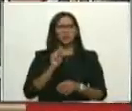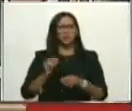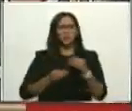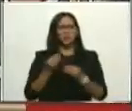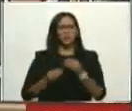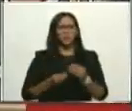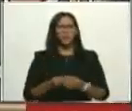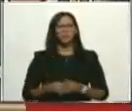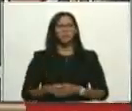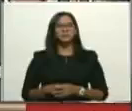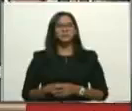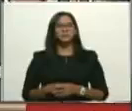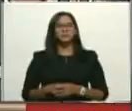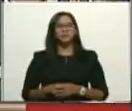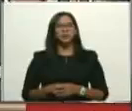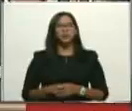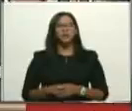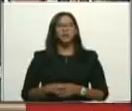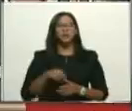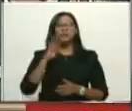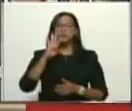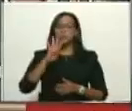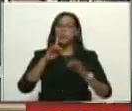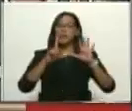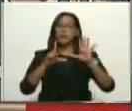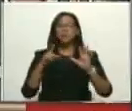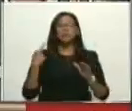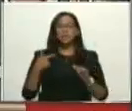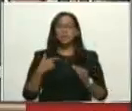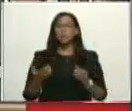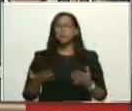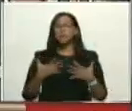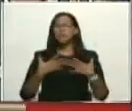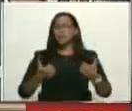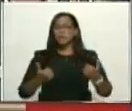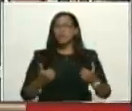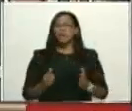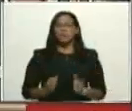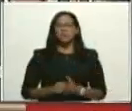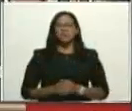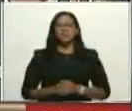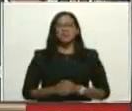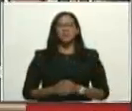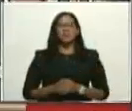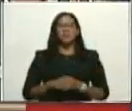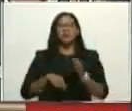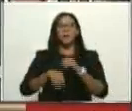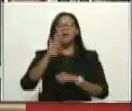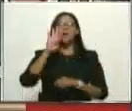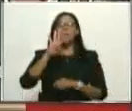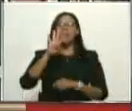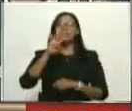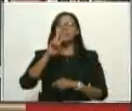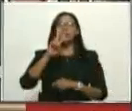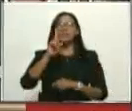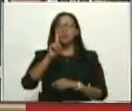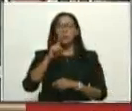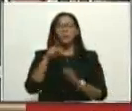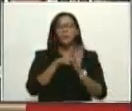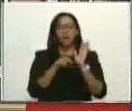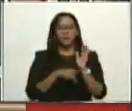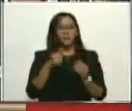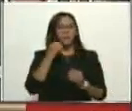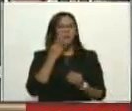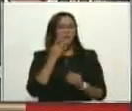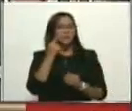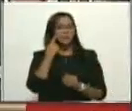hicimos. Bueno, son 47, tenemos que recuperarlo, ¿yo? Tenemos que recuperarlo. Fuimos 421 programas. Por ejemplo, fíjense,